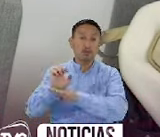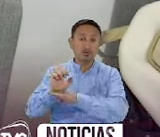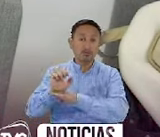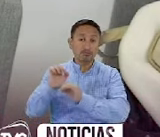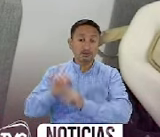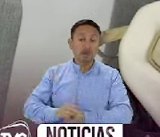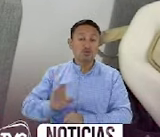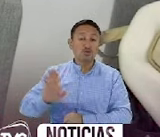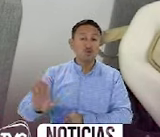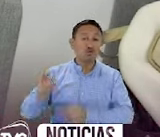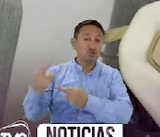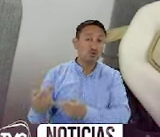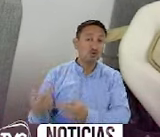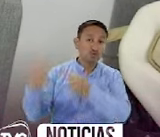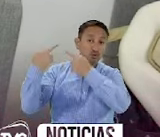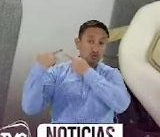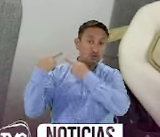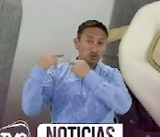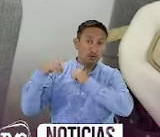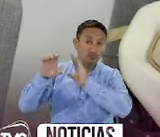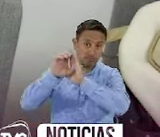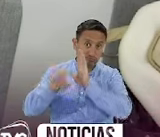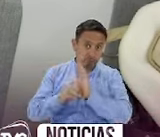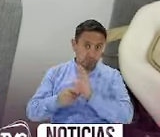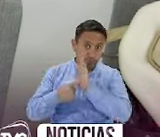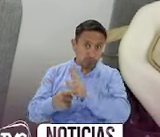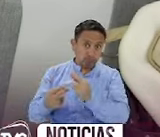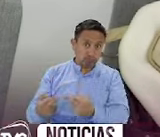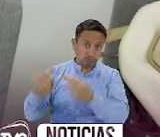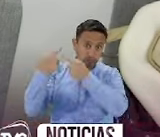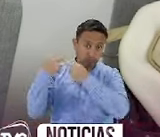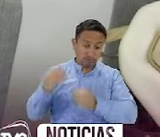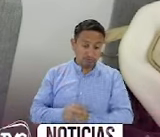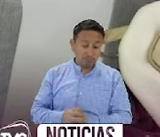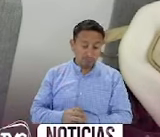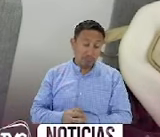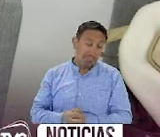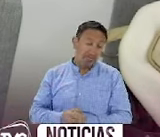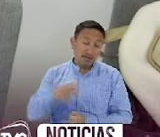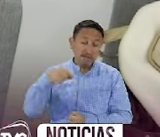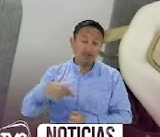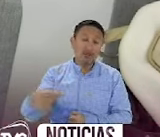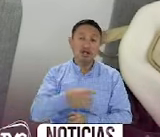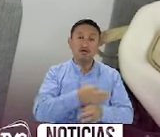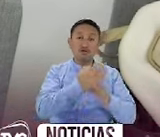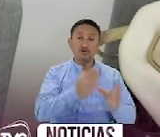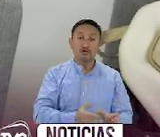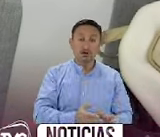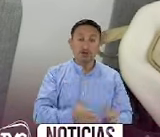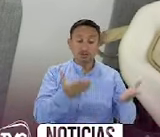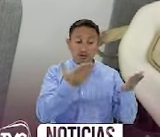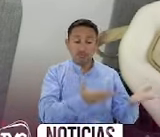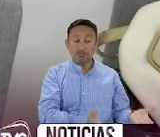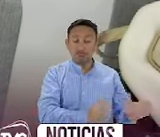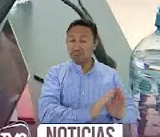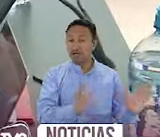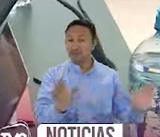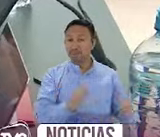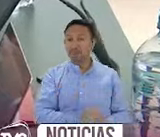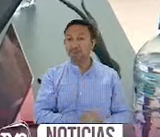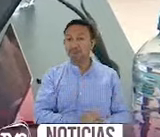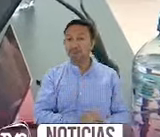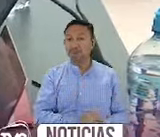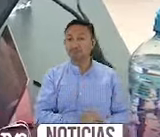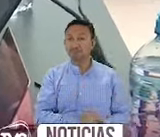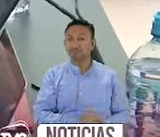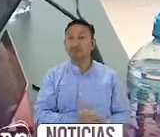sus facultades constitucionales, ha determinado las funciones para la señora vicepresidenta de la República. Recopiladas las pruebas